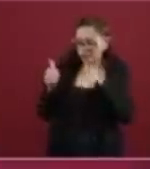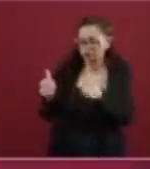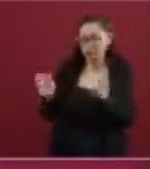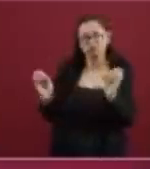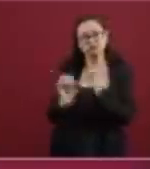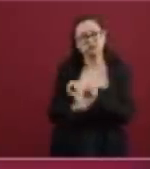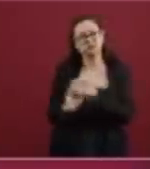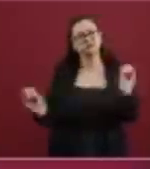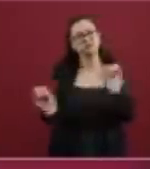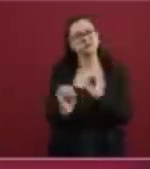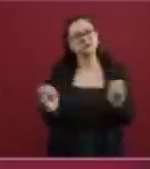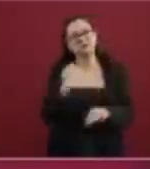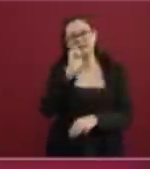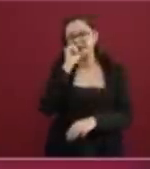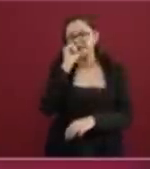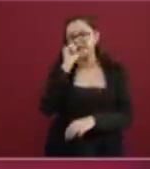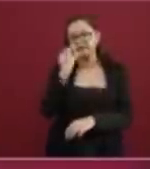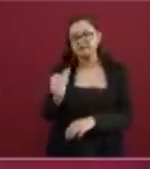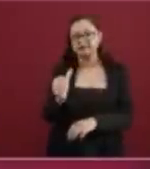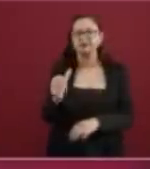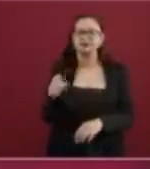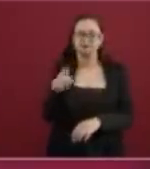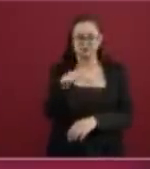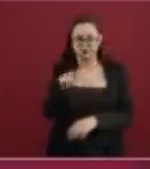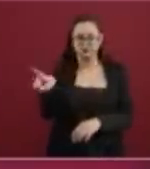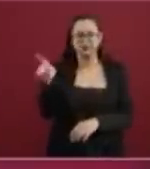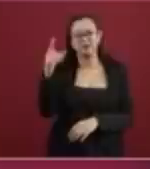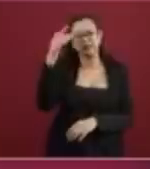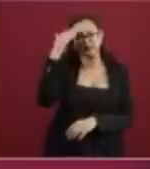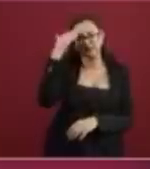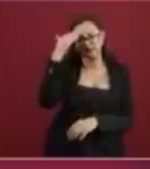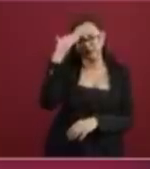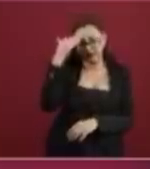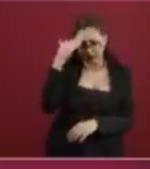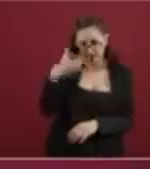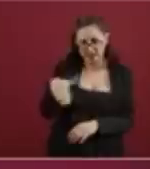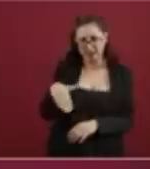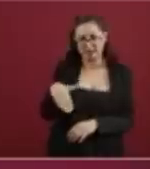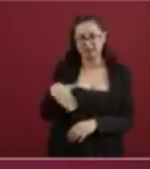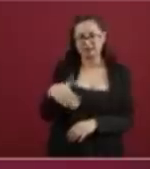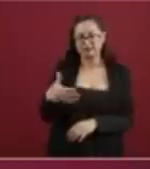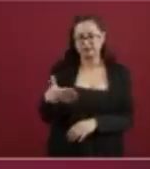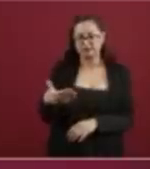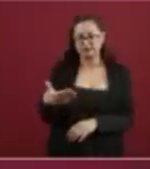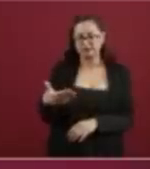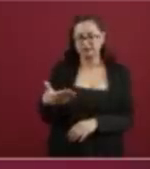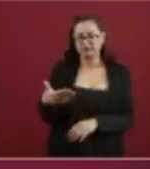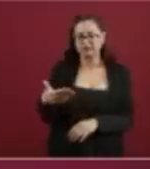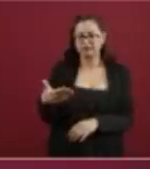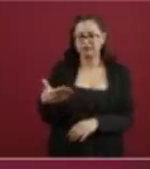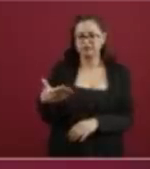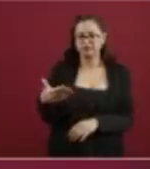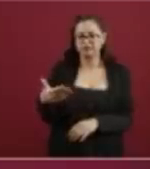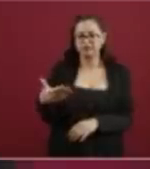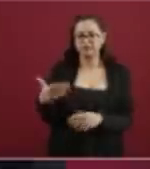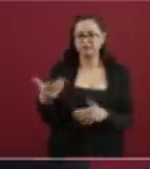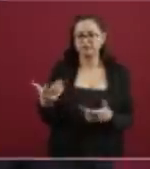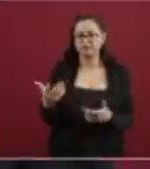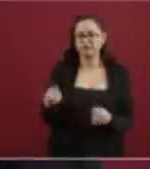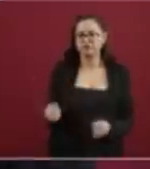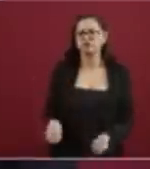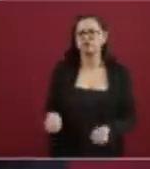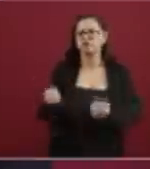ni siquiera, ya se los he comentado, tenían la información de los